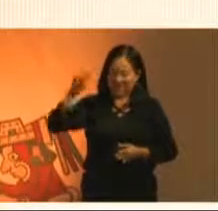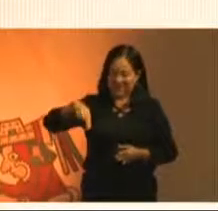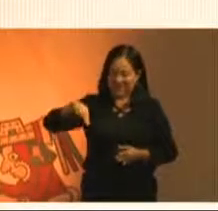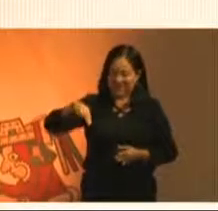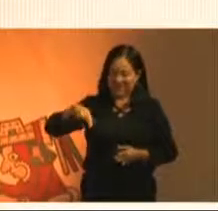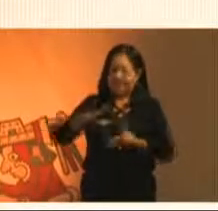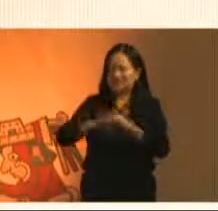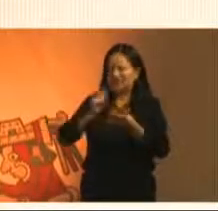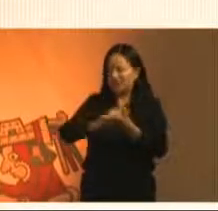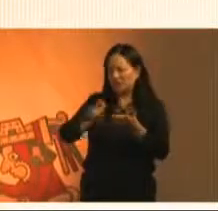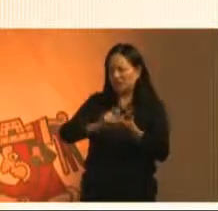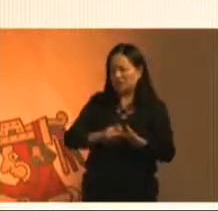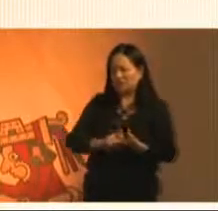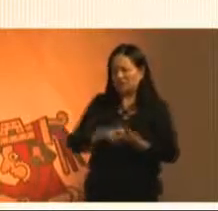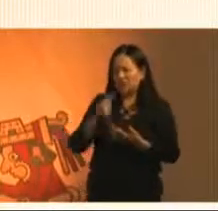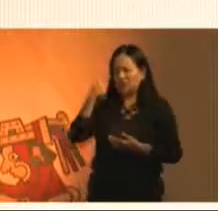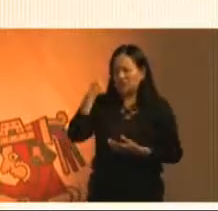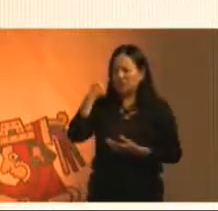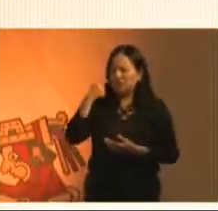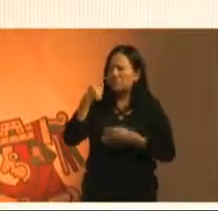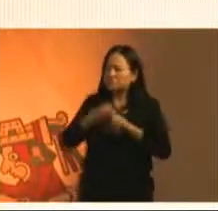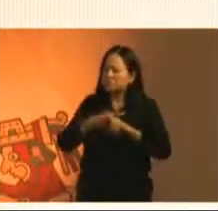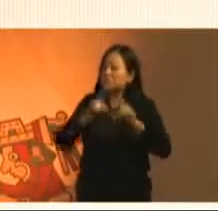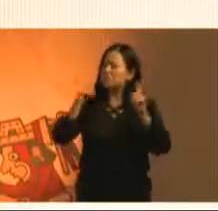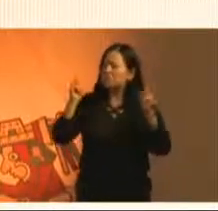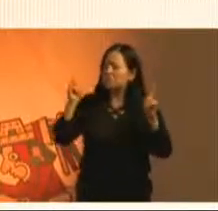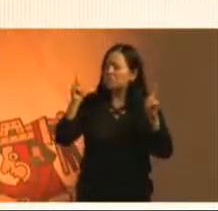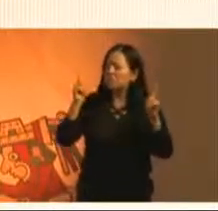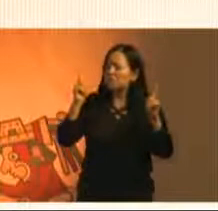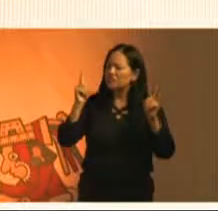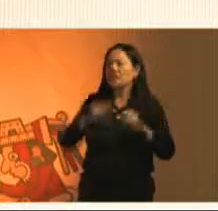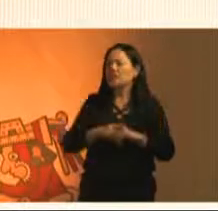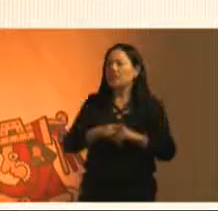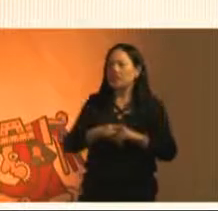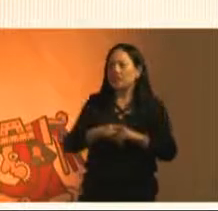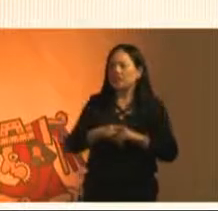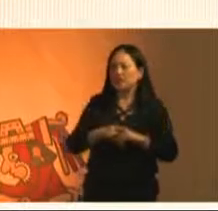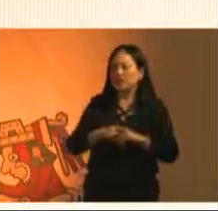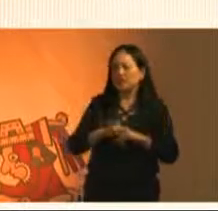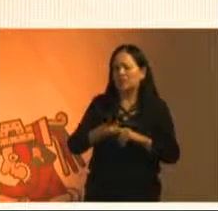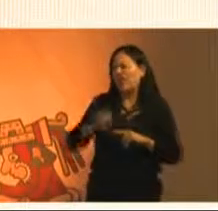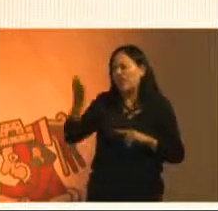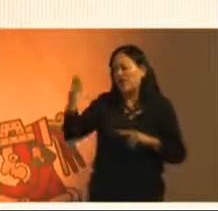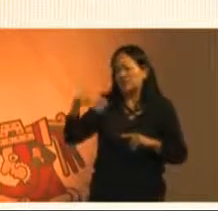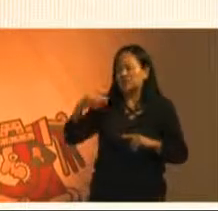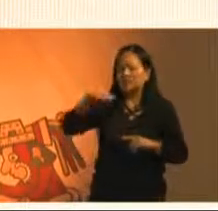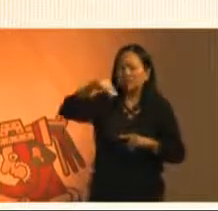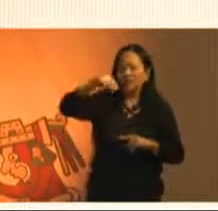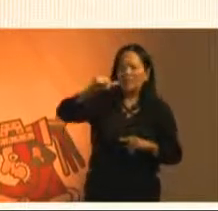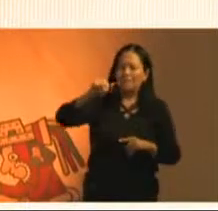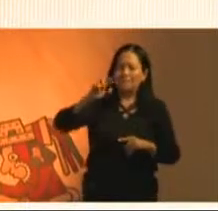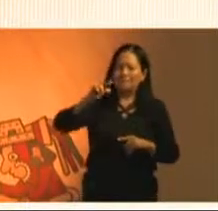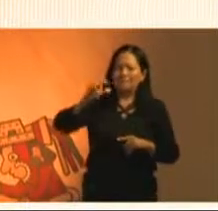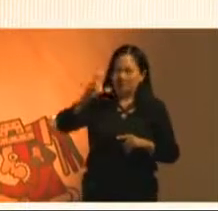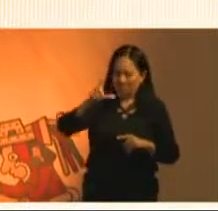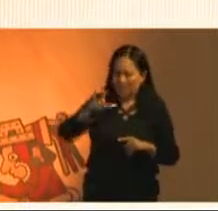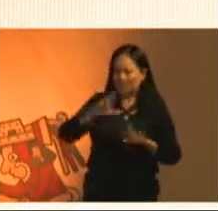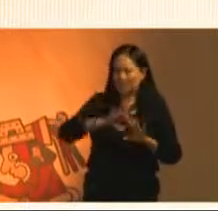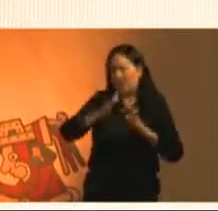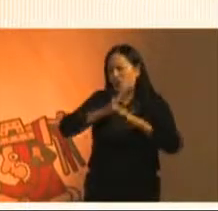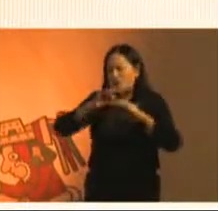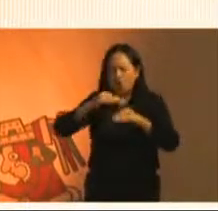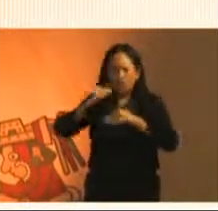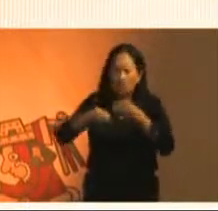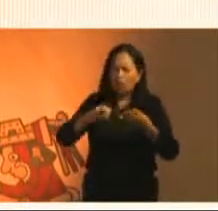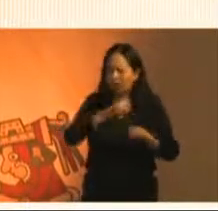cosa que sonaba muy distinto a las viejas interpretaciones del marxismo que simplemente decían que había que organizarlos en sindicatos para negociar